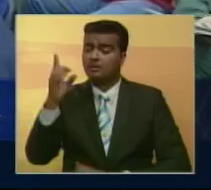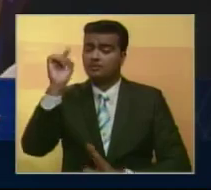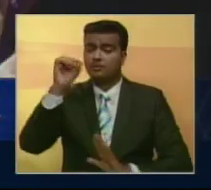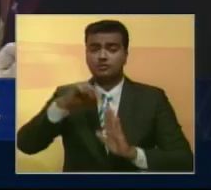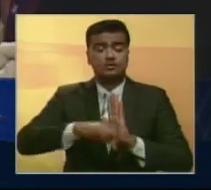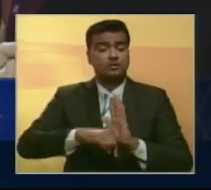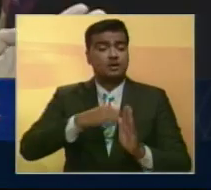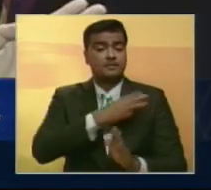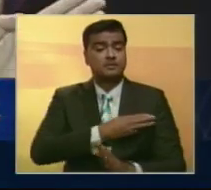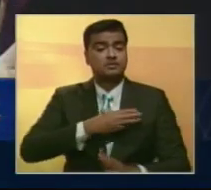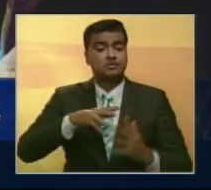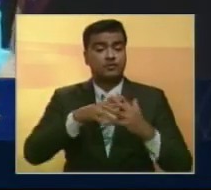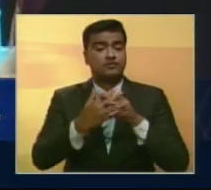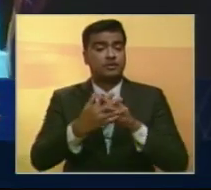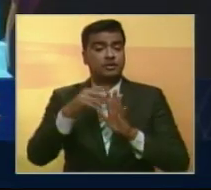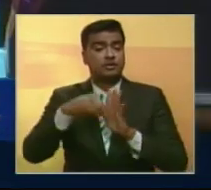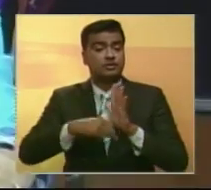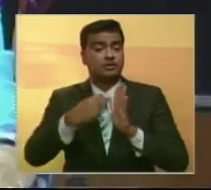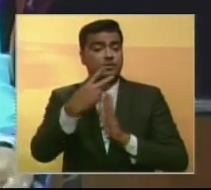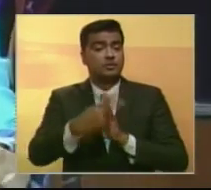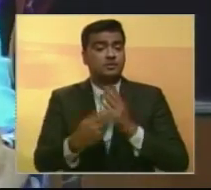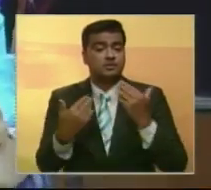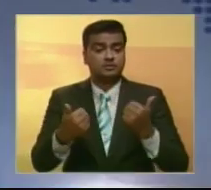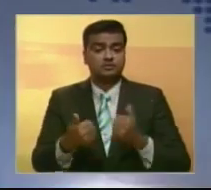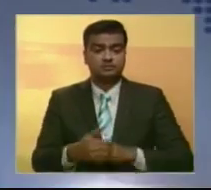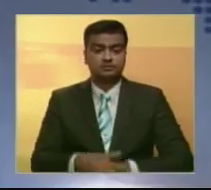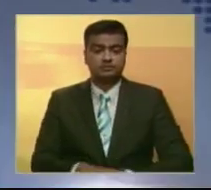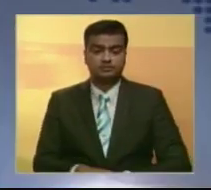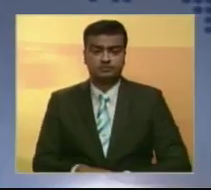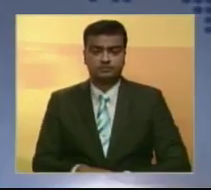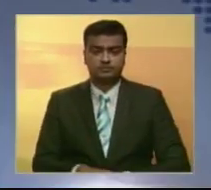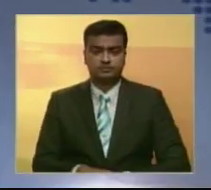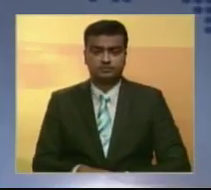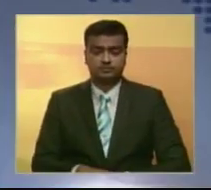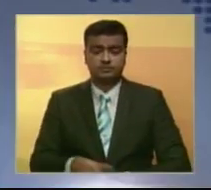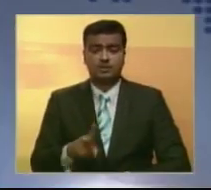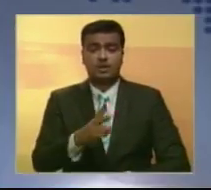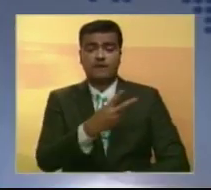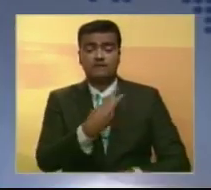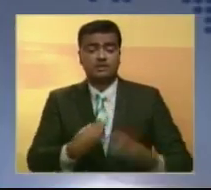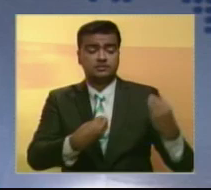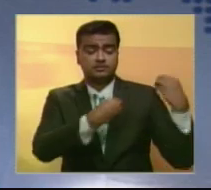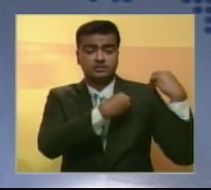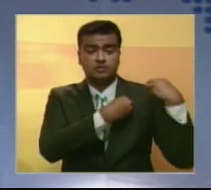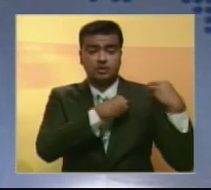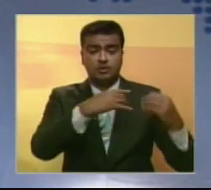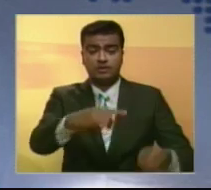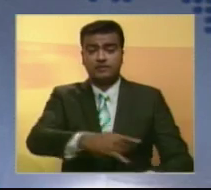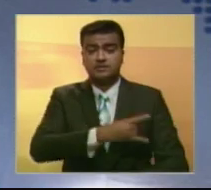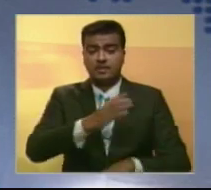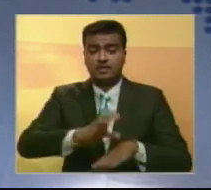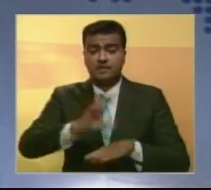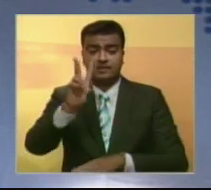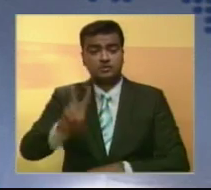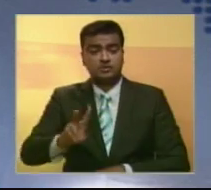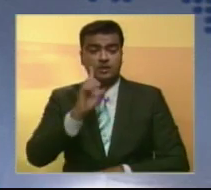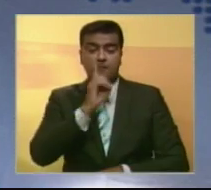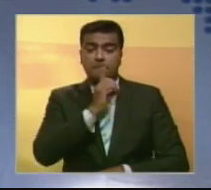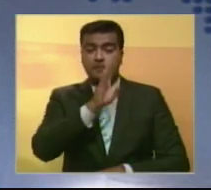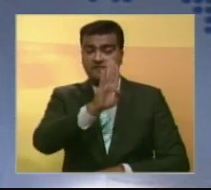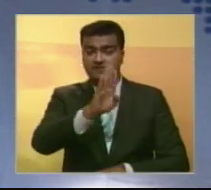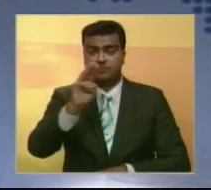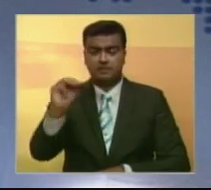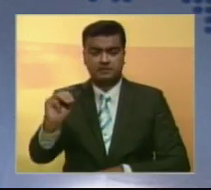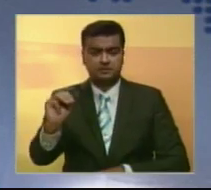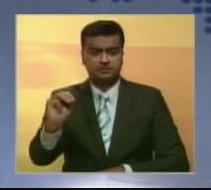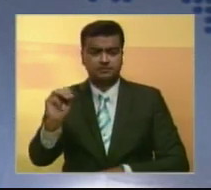profundizar la misión Barrio Adentro y los programas de salud. El vicerrector administrativo de la Universidad Central de Venezuela, Bernardo